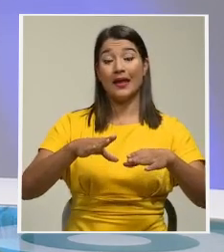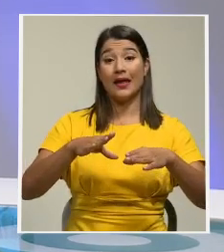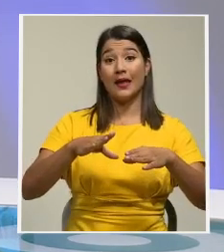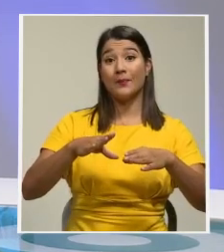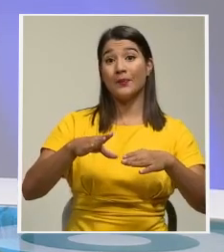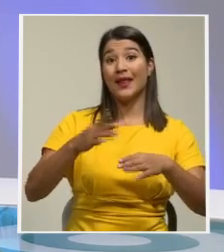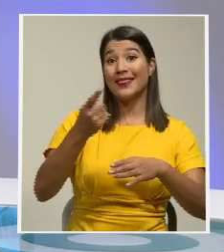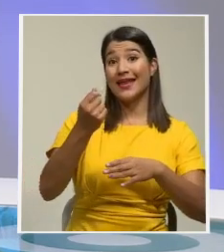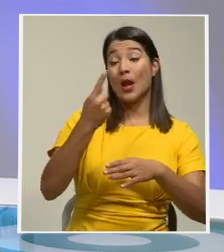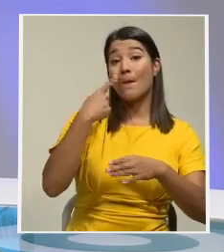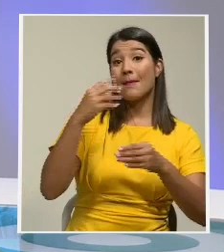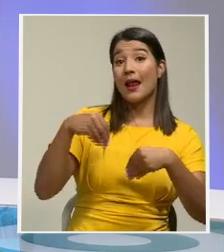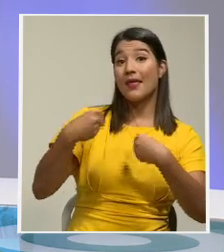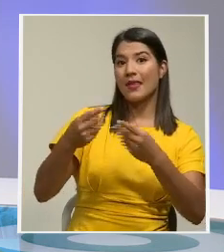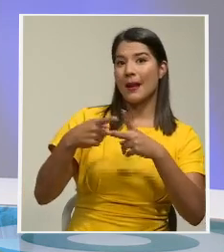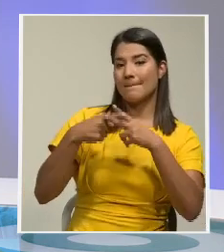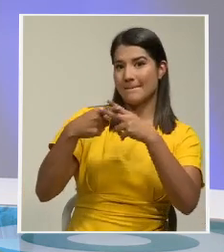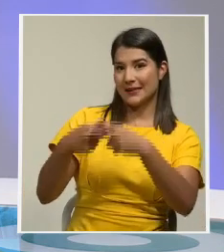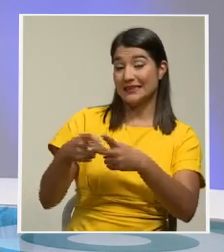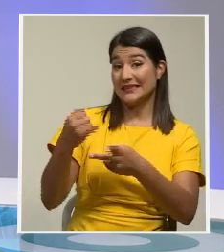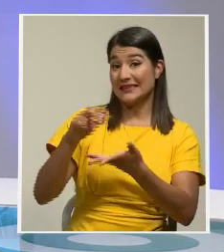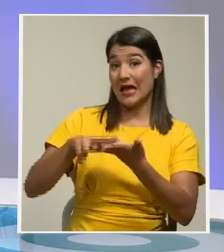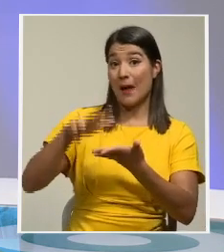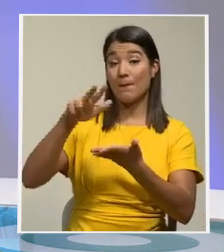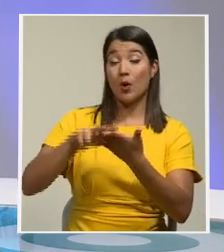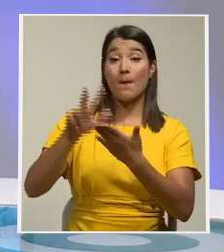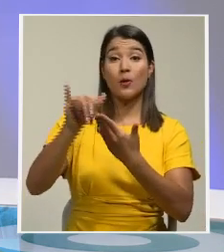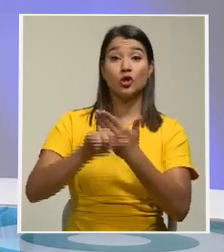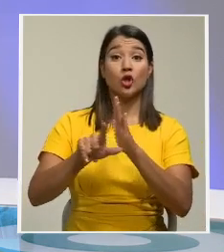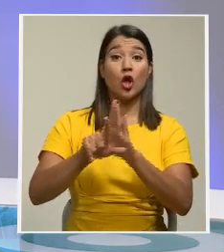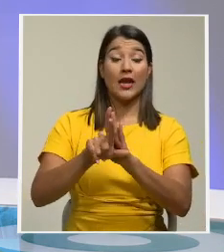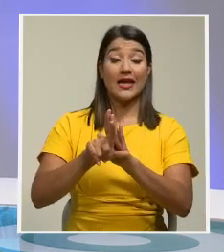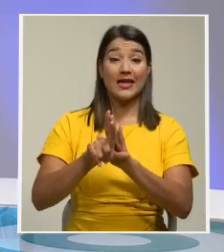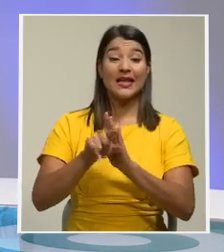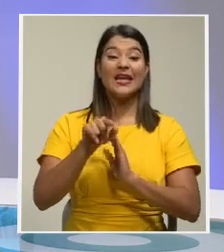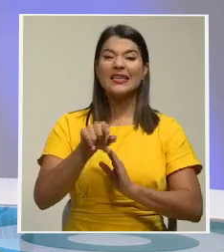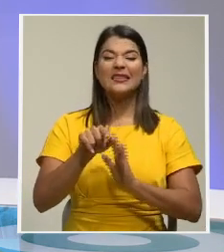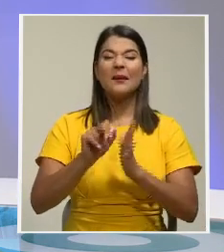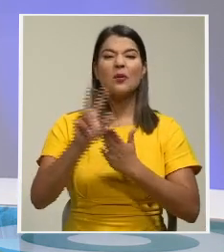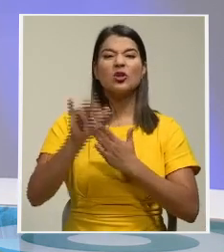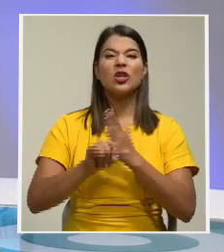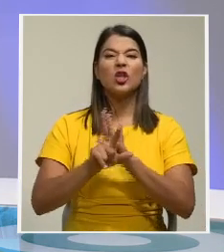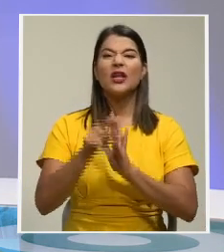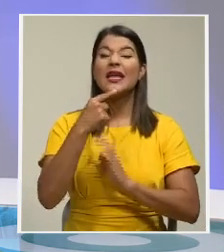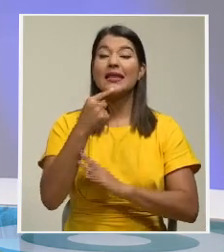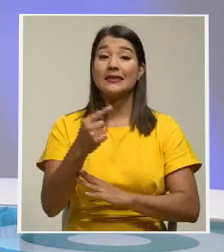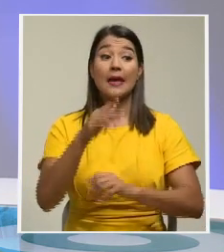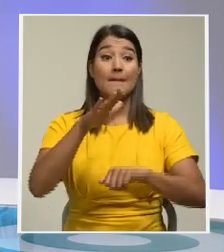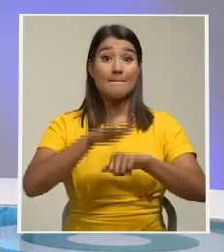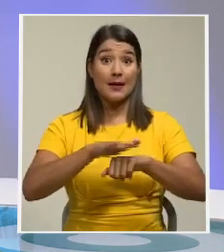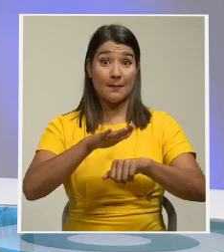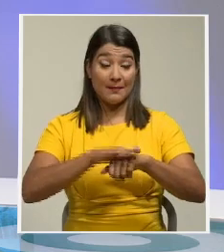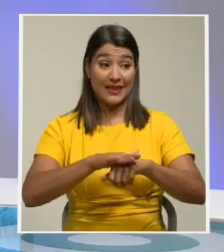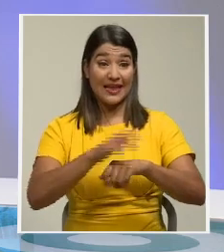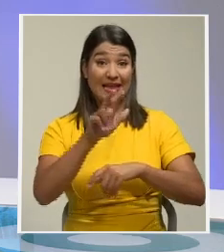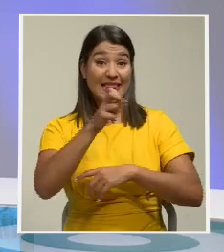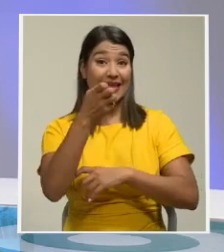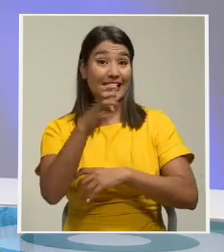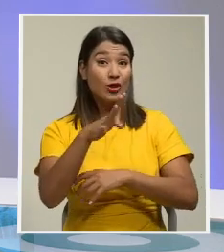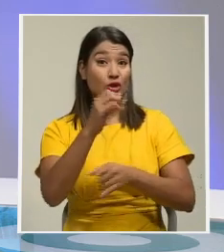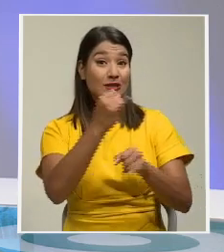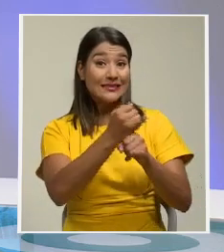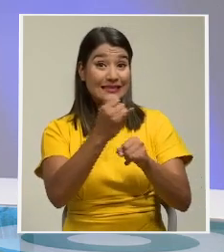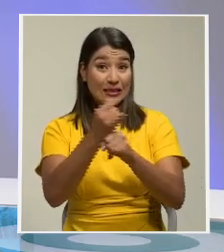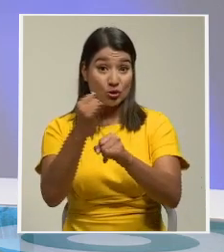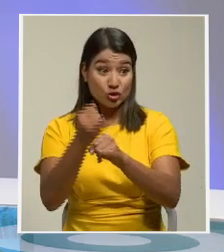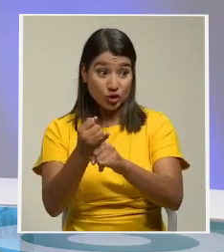el proyecto de ley que busca que 14 instituciones públicas trasladen hasta un 30% de sus excedentes al gobierno.